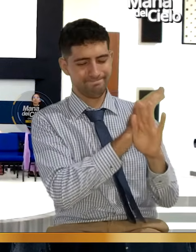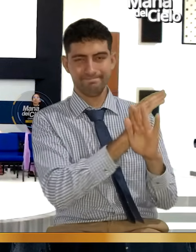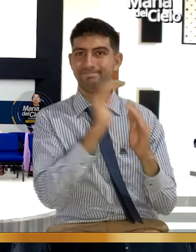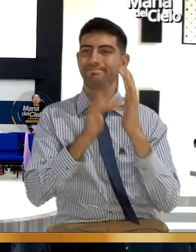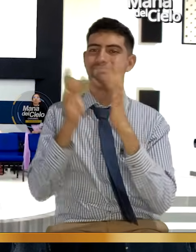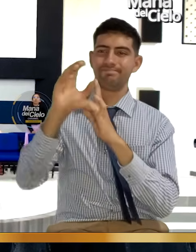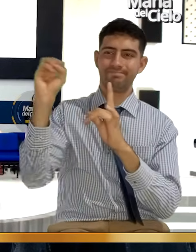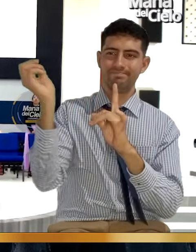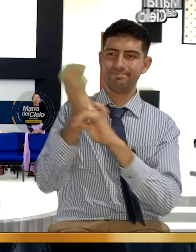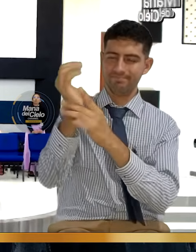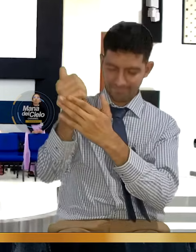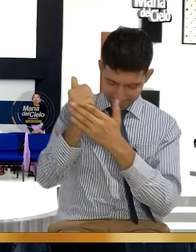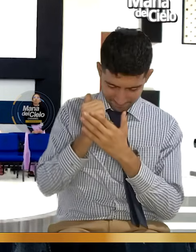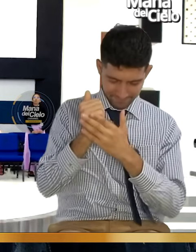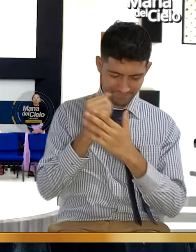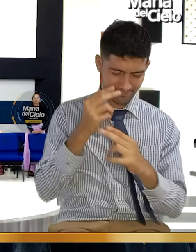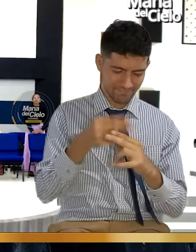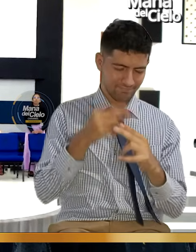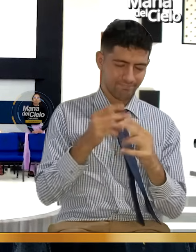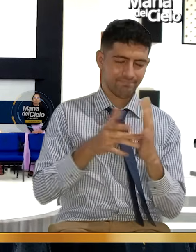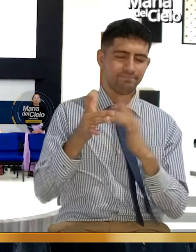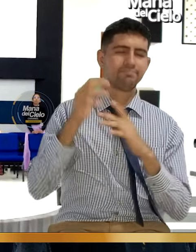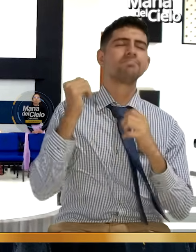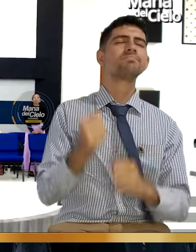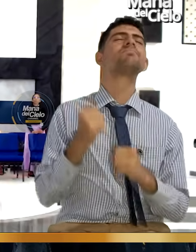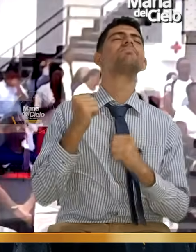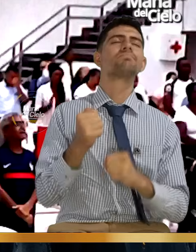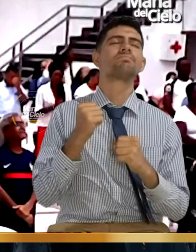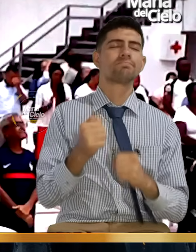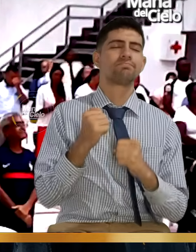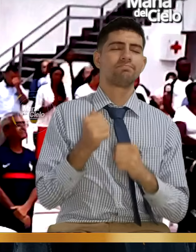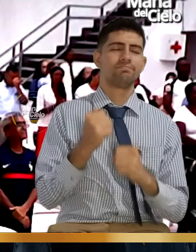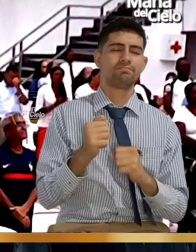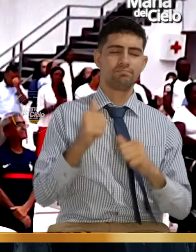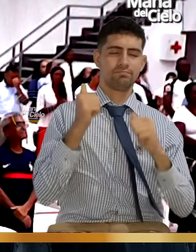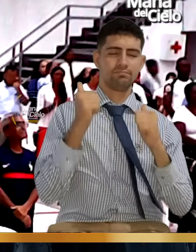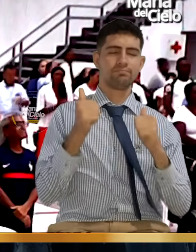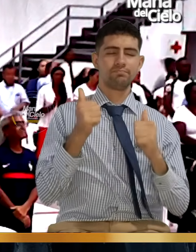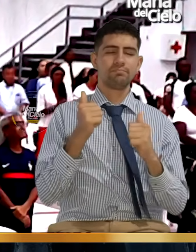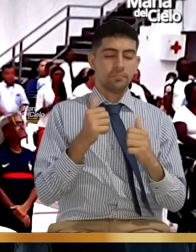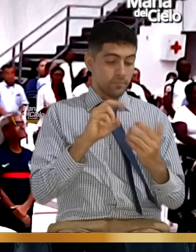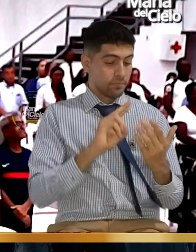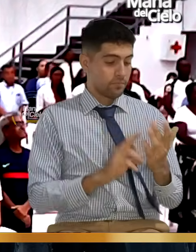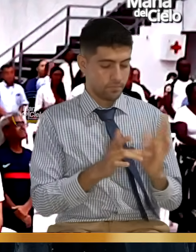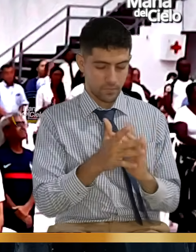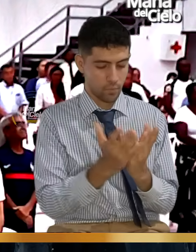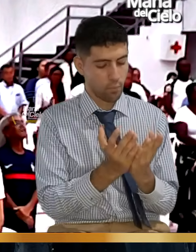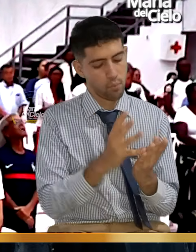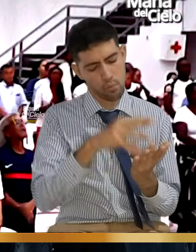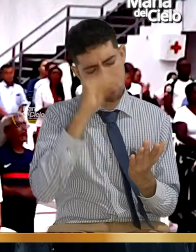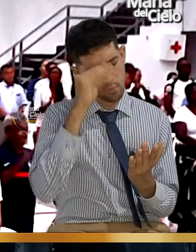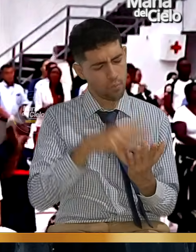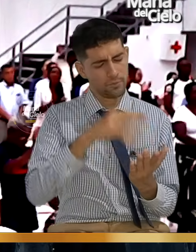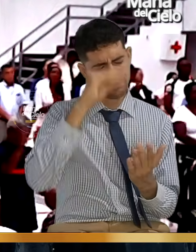no sigas adelante, tú no eres nada, sálgale con la palabra. La Biblia dice: vosotros sois real